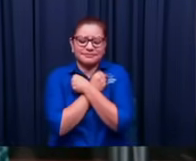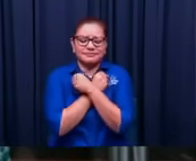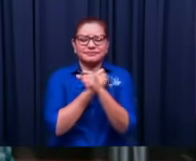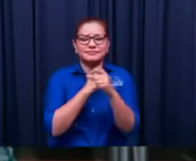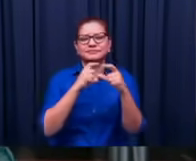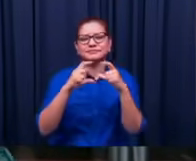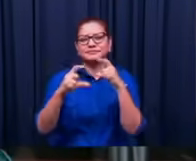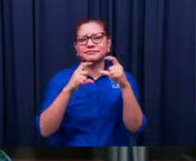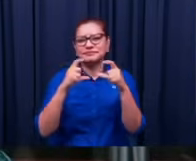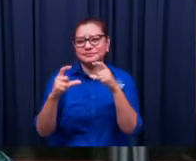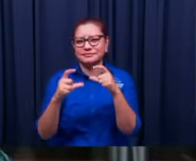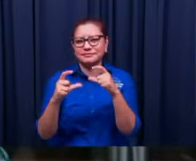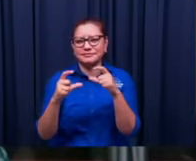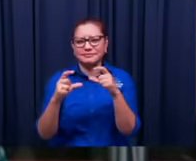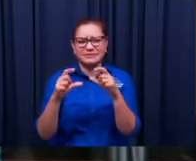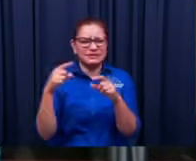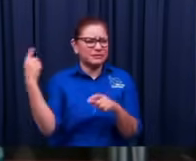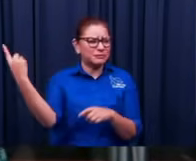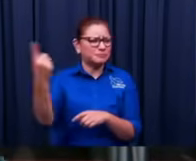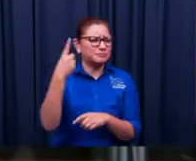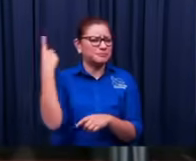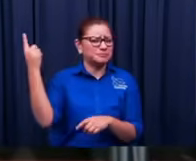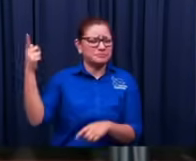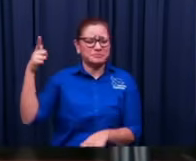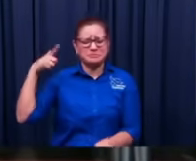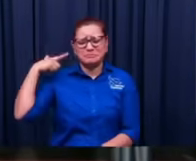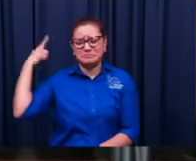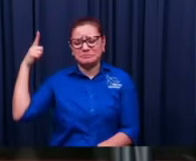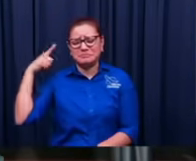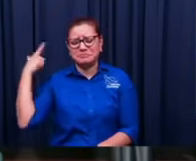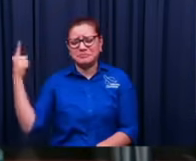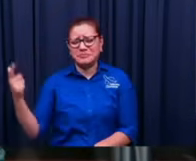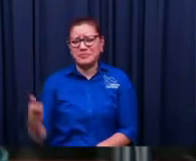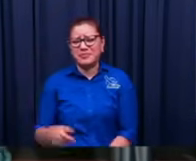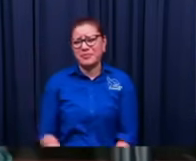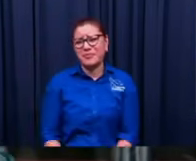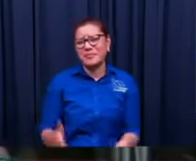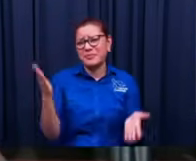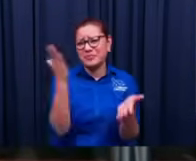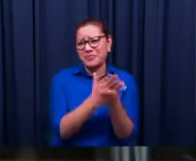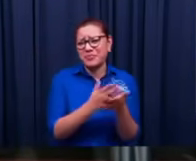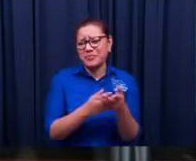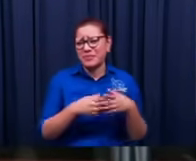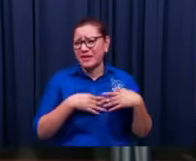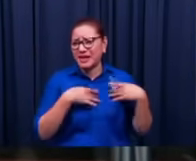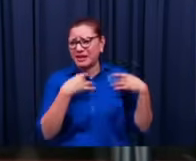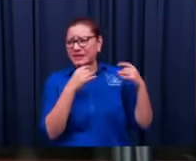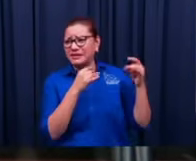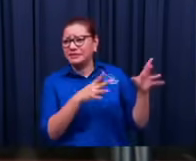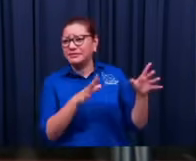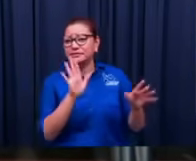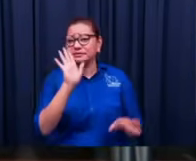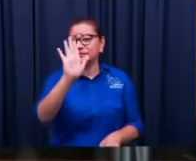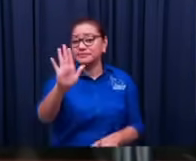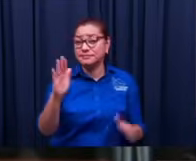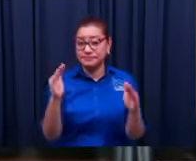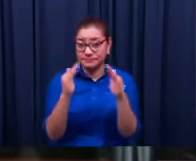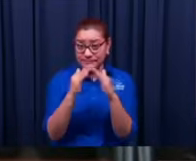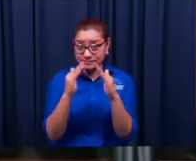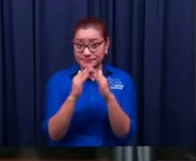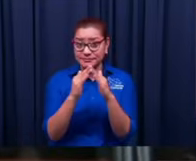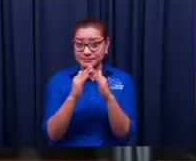en medio de un mundo lleno de locuras, de insensatez y de odios. Tu casa sea